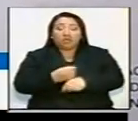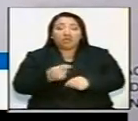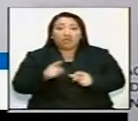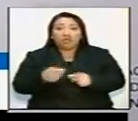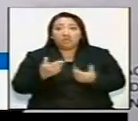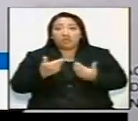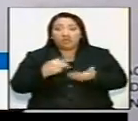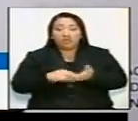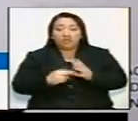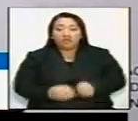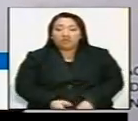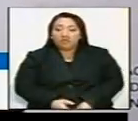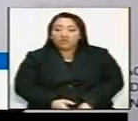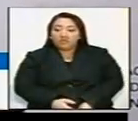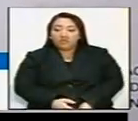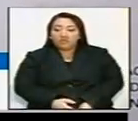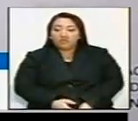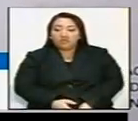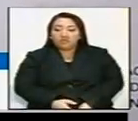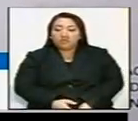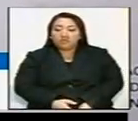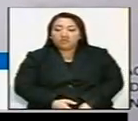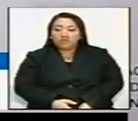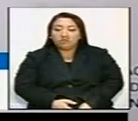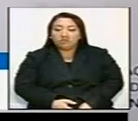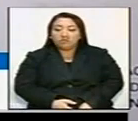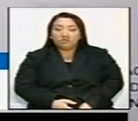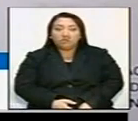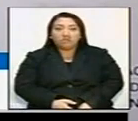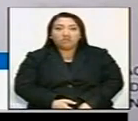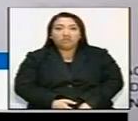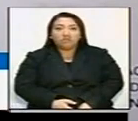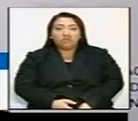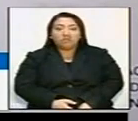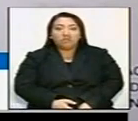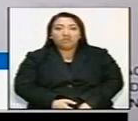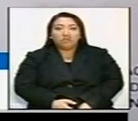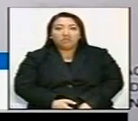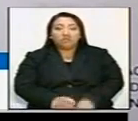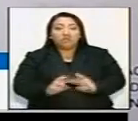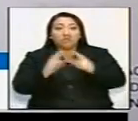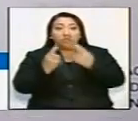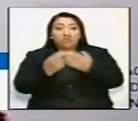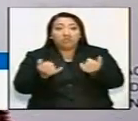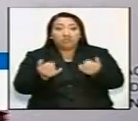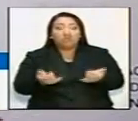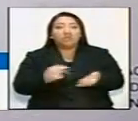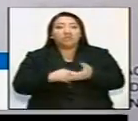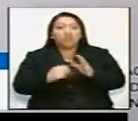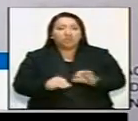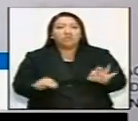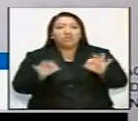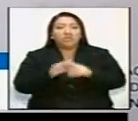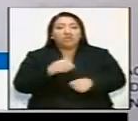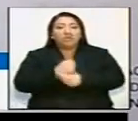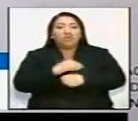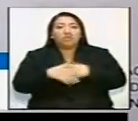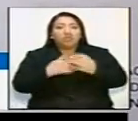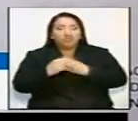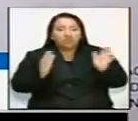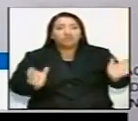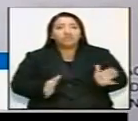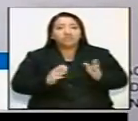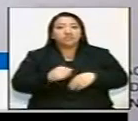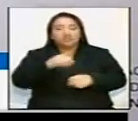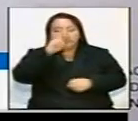Y es por eso que eventos como este son muy importantes, porque aquí también se demuestra que todos podemos trabajar para empujar a